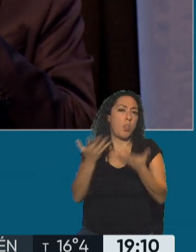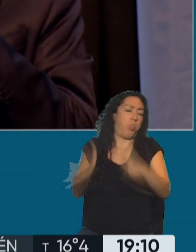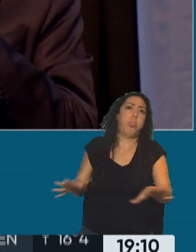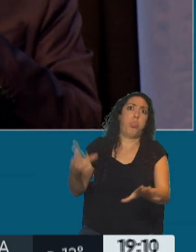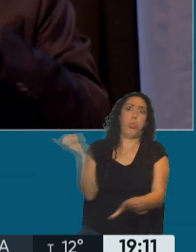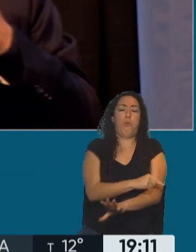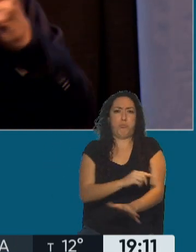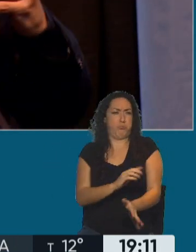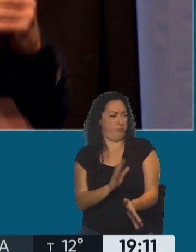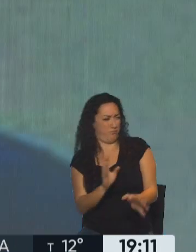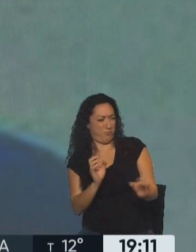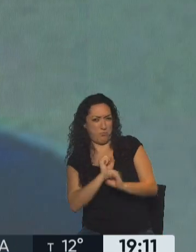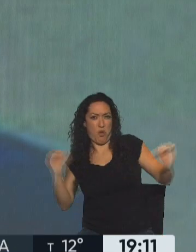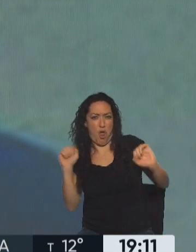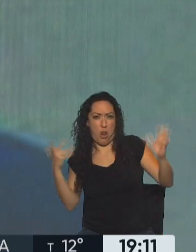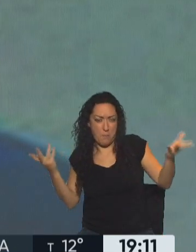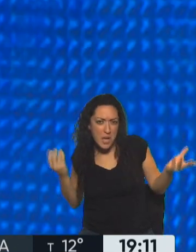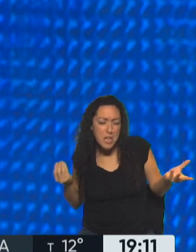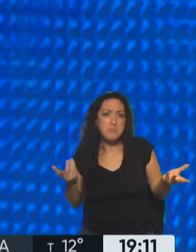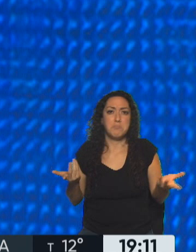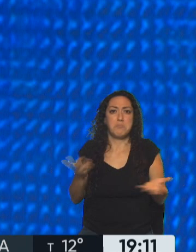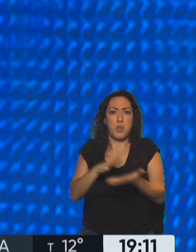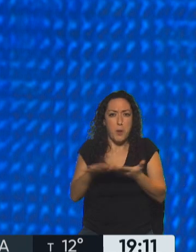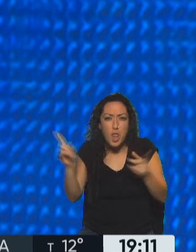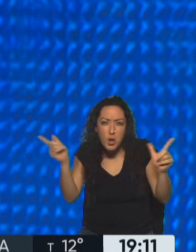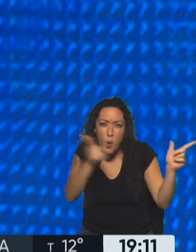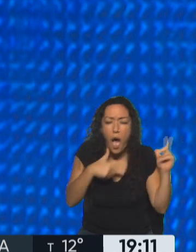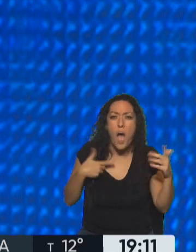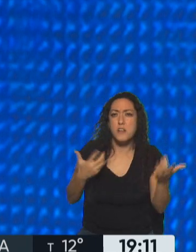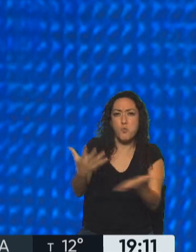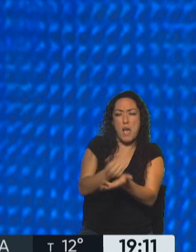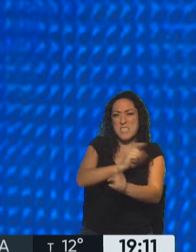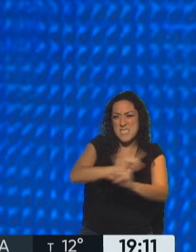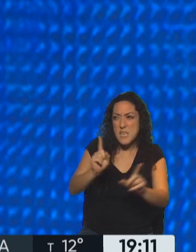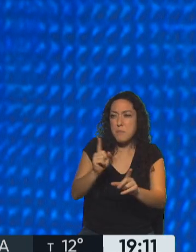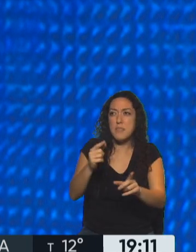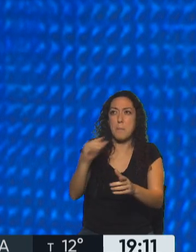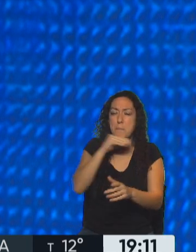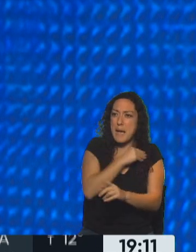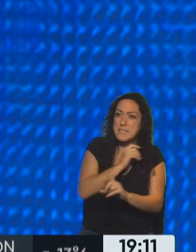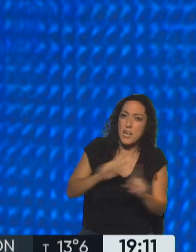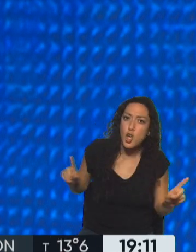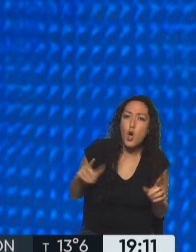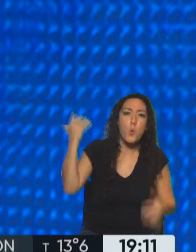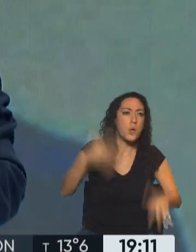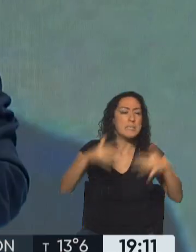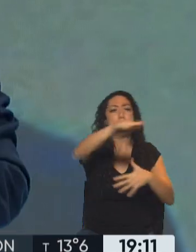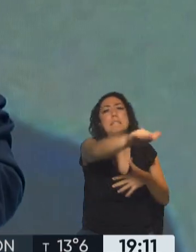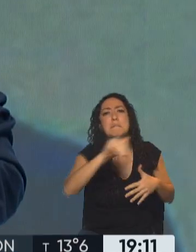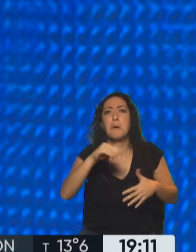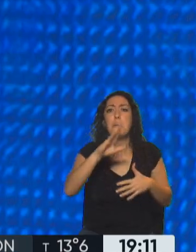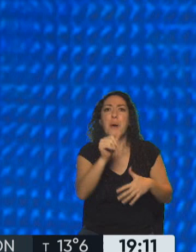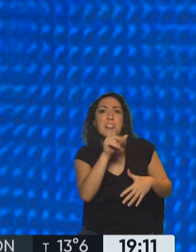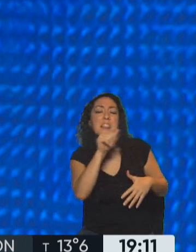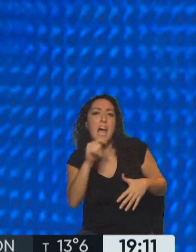desprolija, en ese momento no se la habían aceptado. Y en el medio de la urgencia la llaman a Batakis. A Batakis